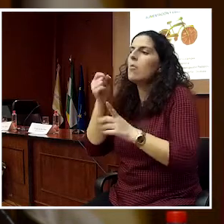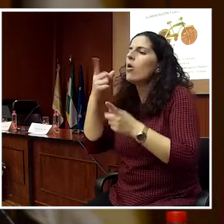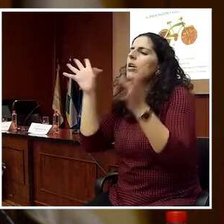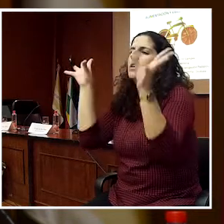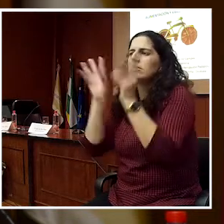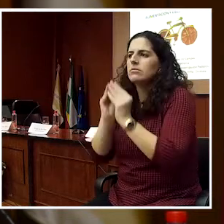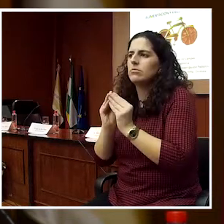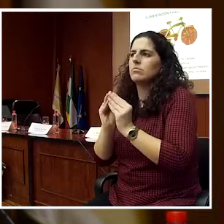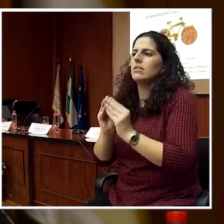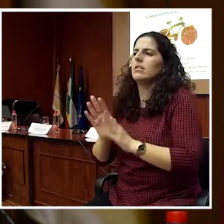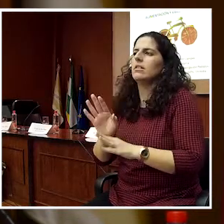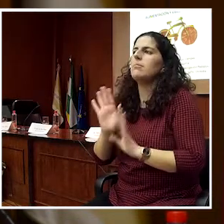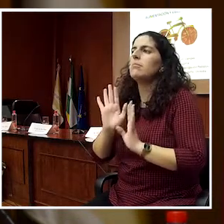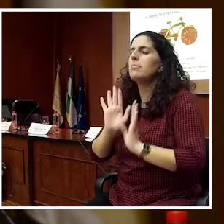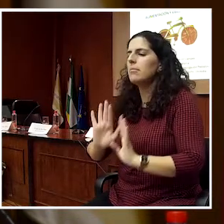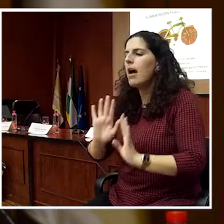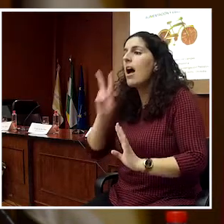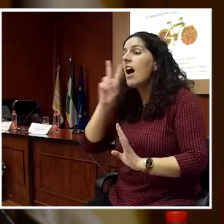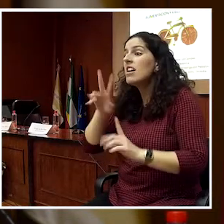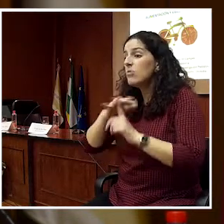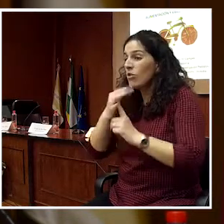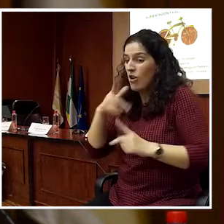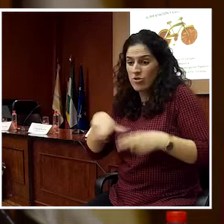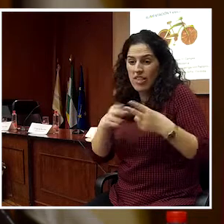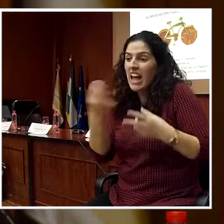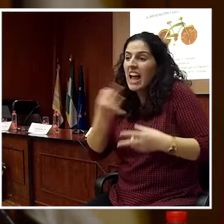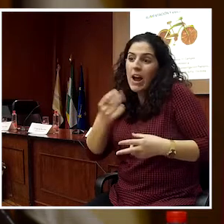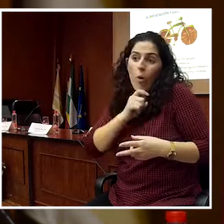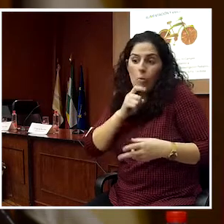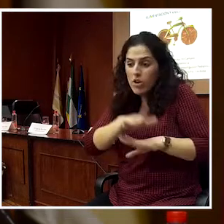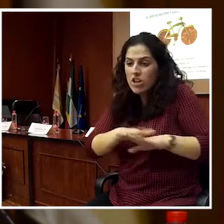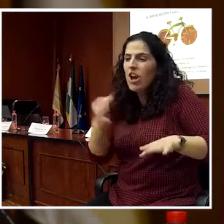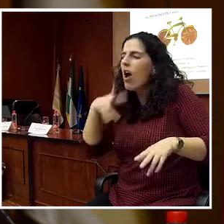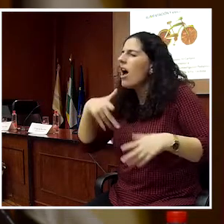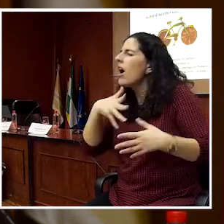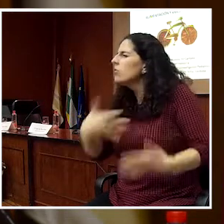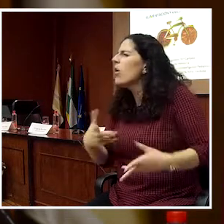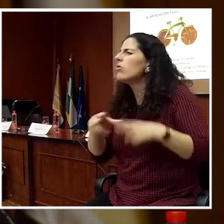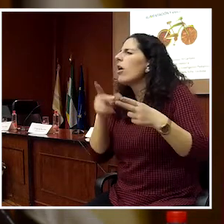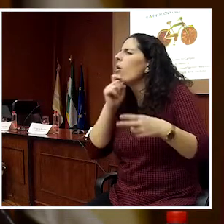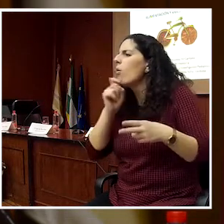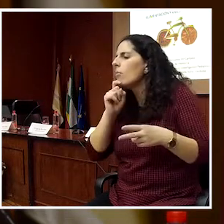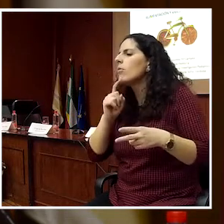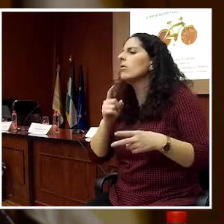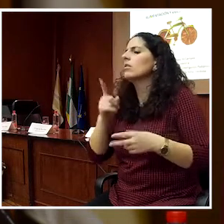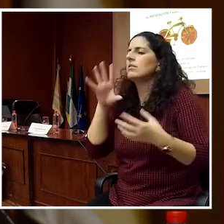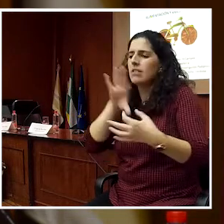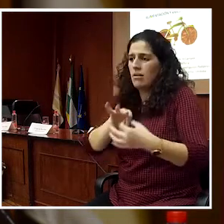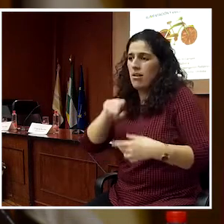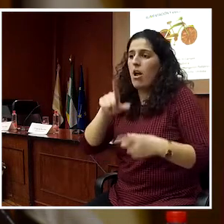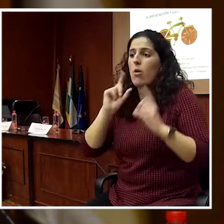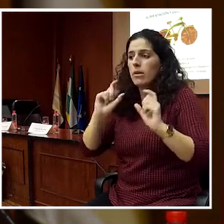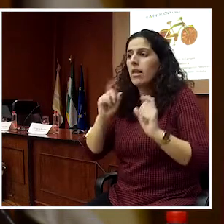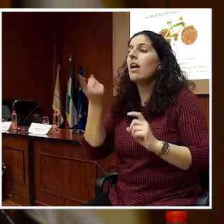resumen, no solamente para ver en qué situación estamos en la infancia en relación con la obesidad,